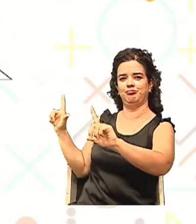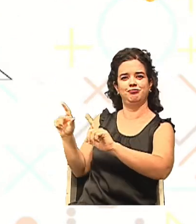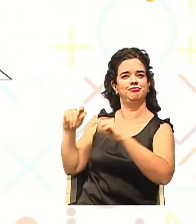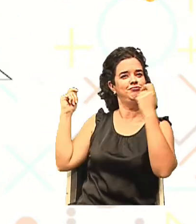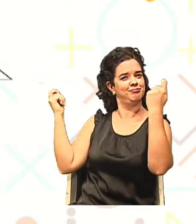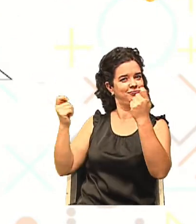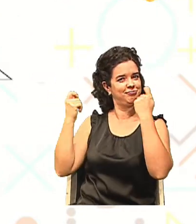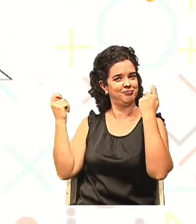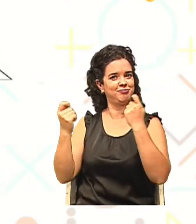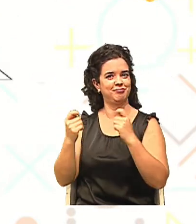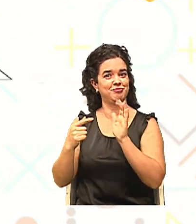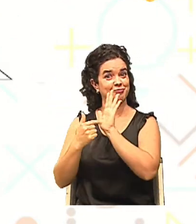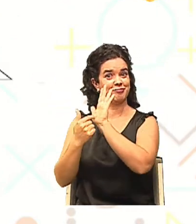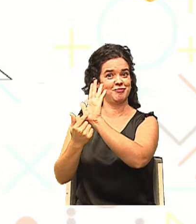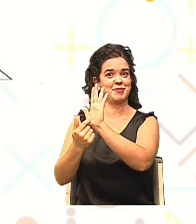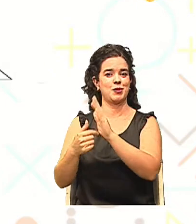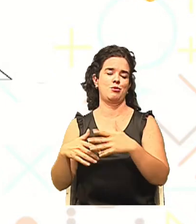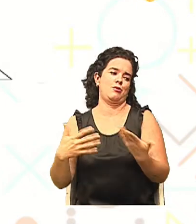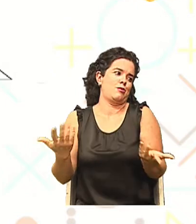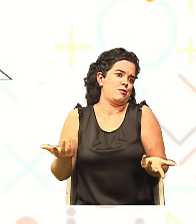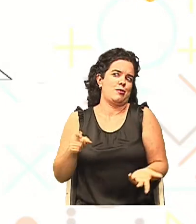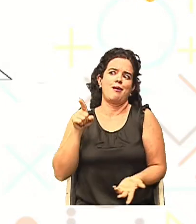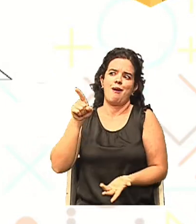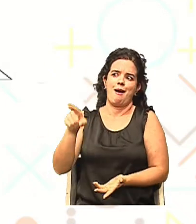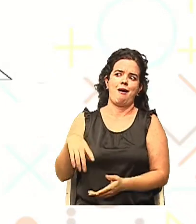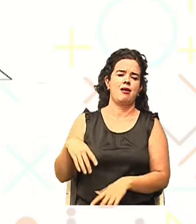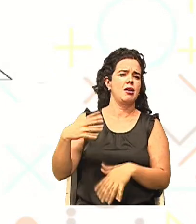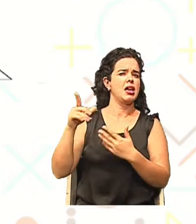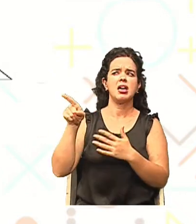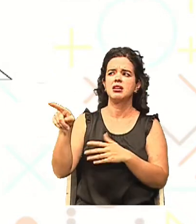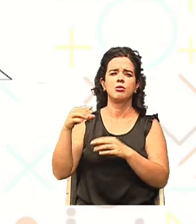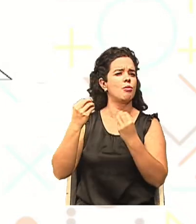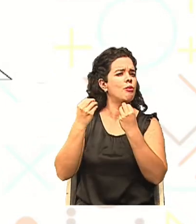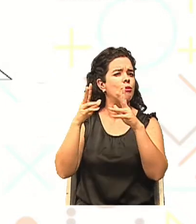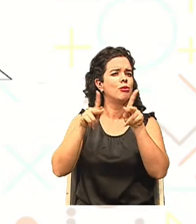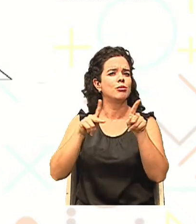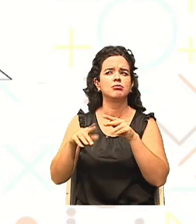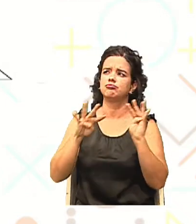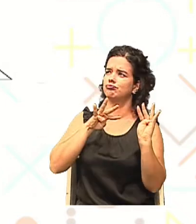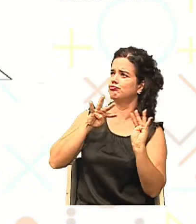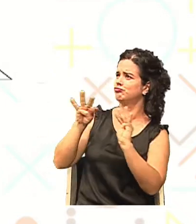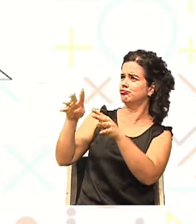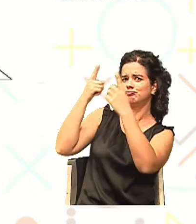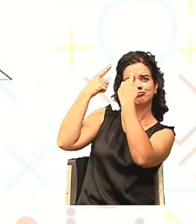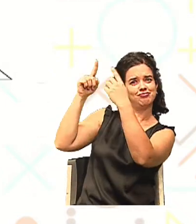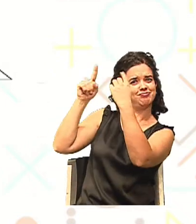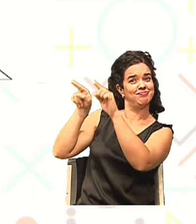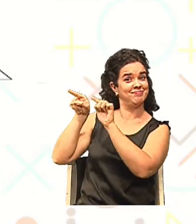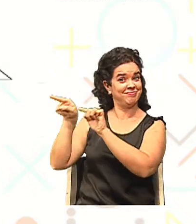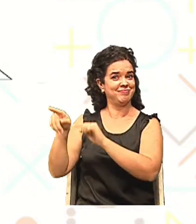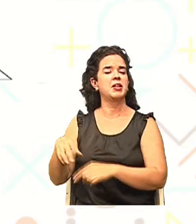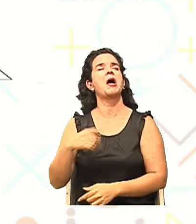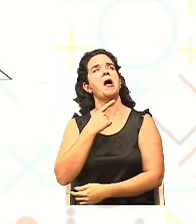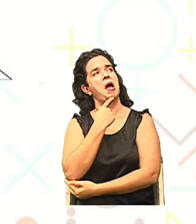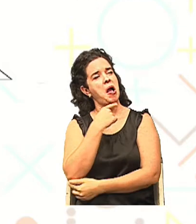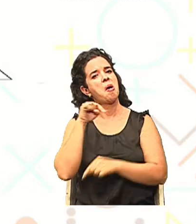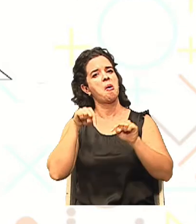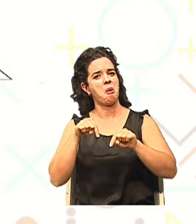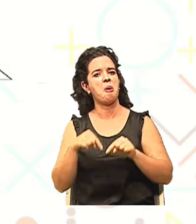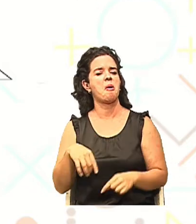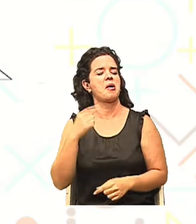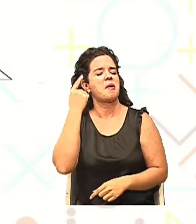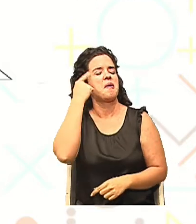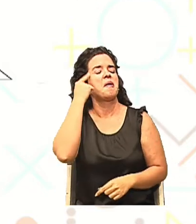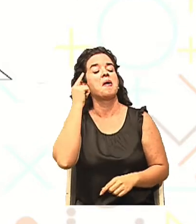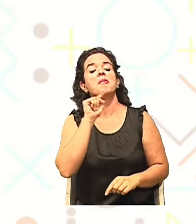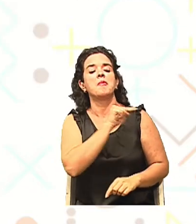poner la imagen más representativa de la Torre Eiffel, la más parecida? Ese es nuestro reto del día de hoy.